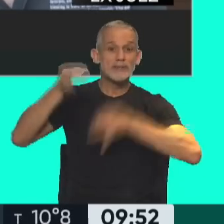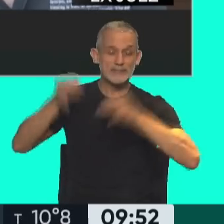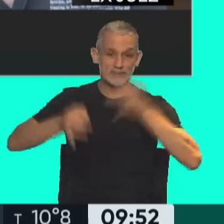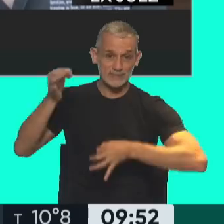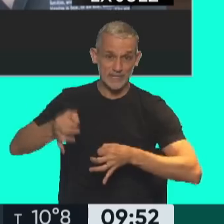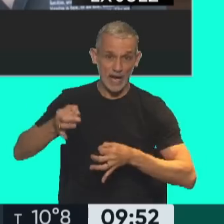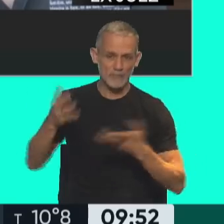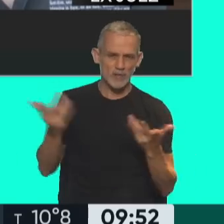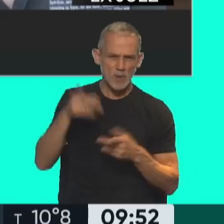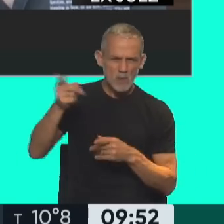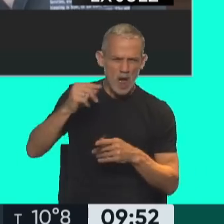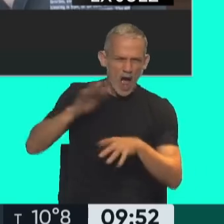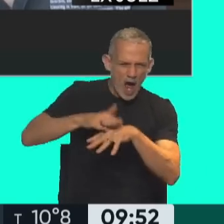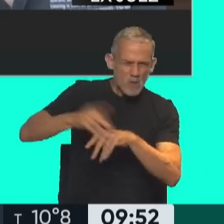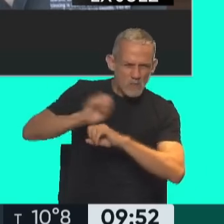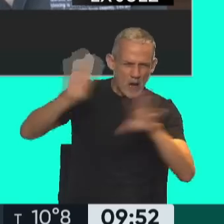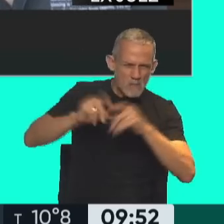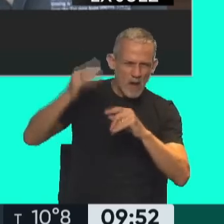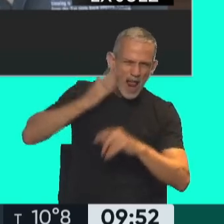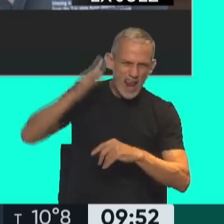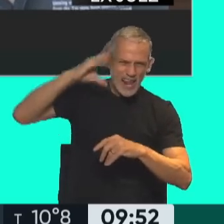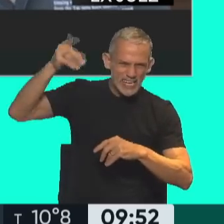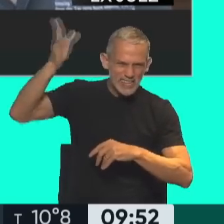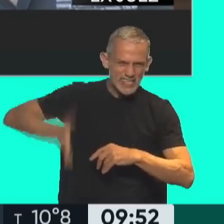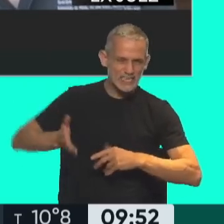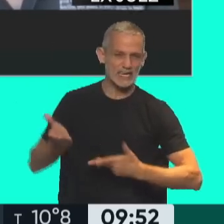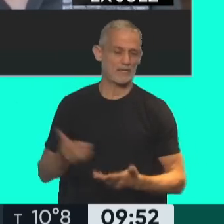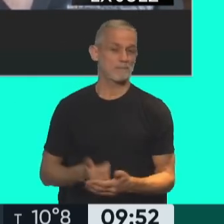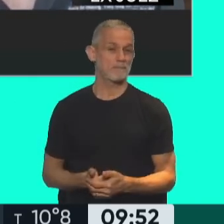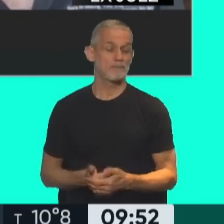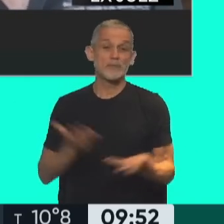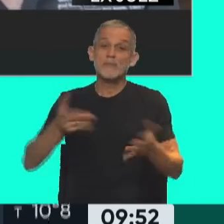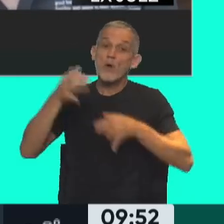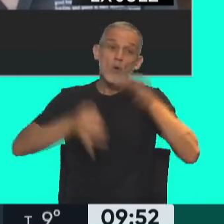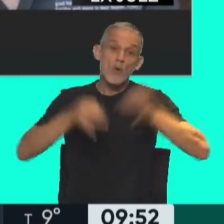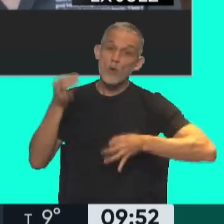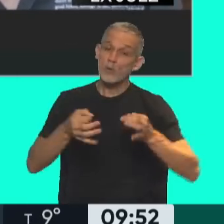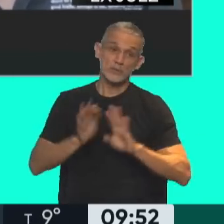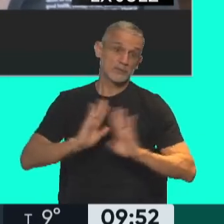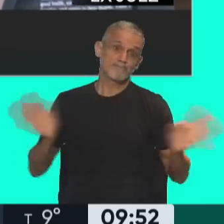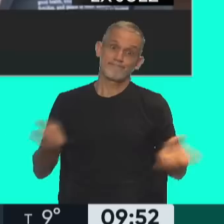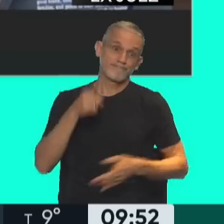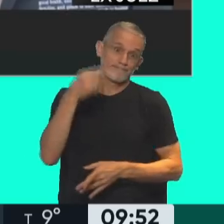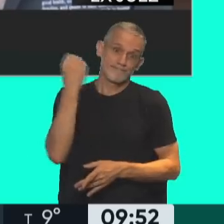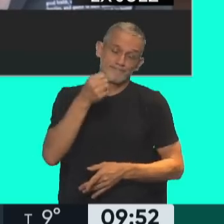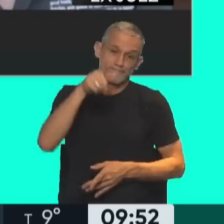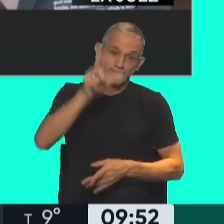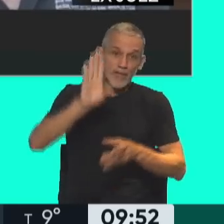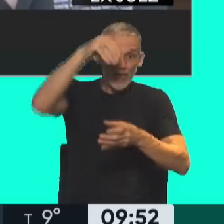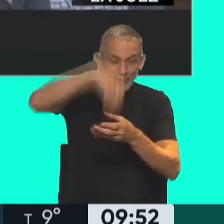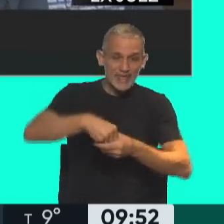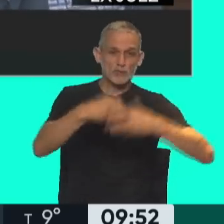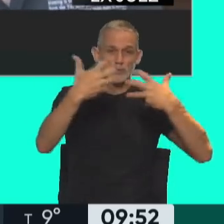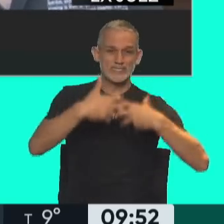en esa demonización de cristina fernández de kirchner la justicia tiene un rol central porque forma parte